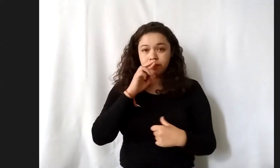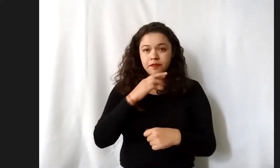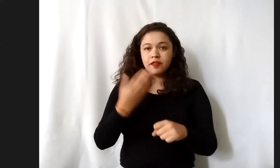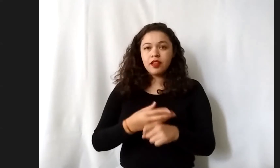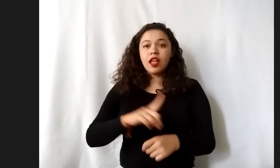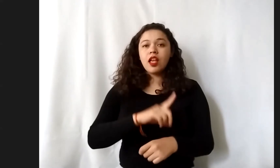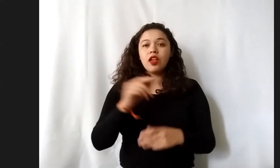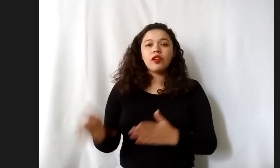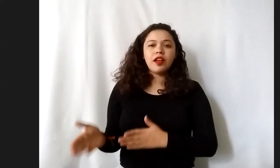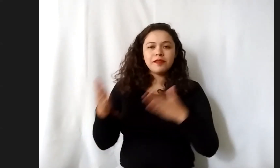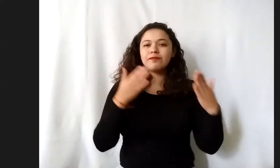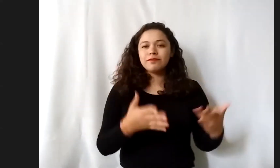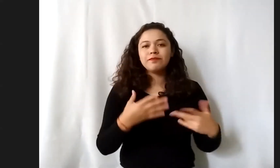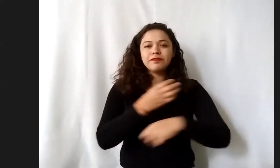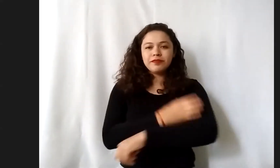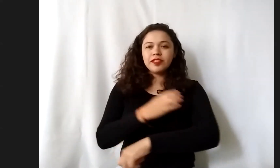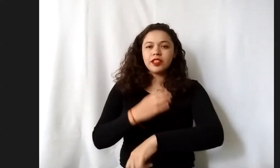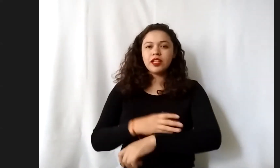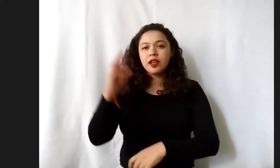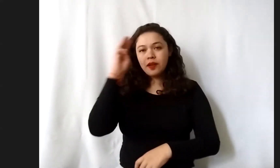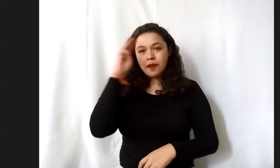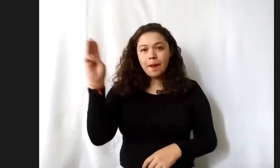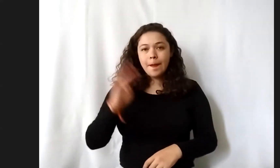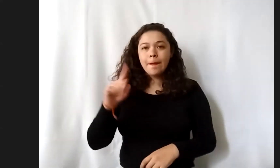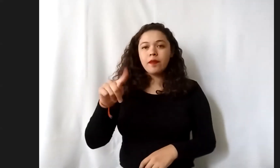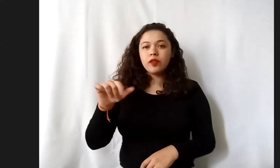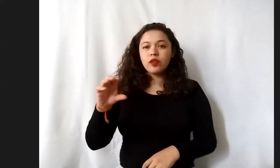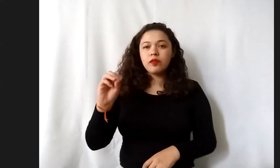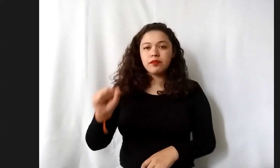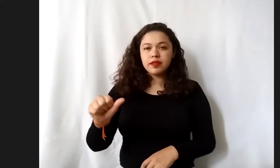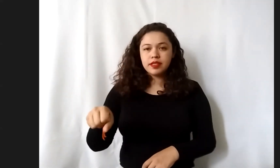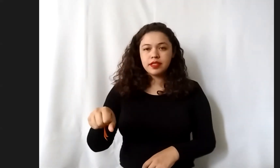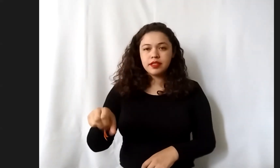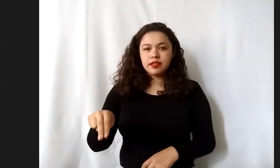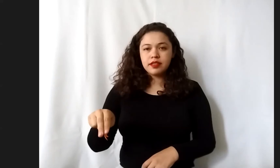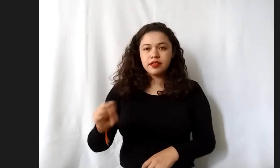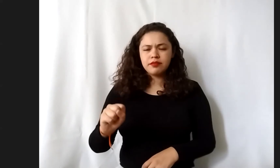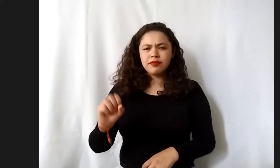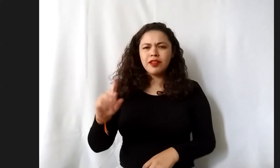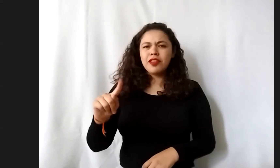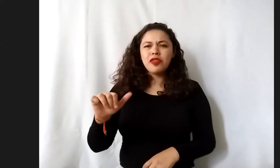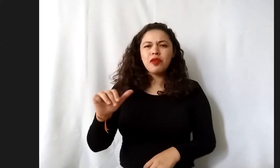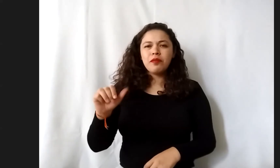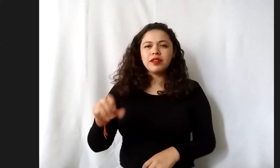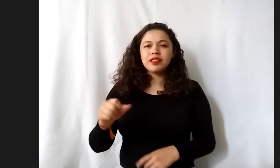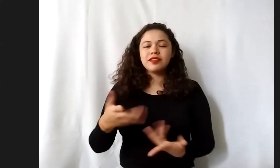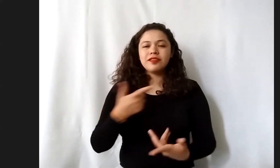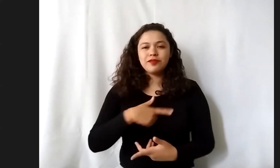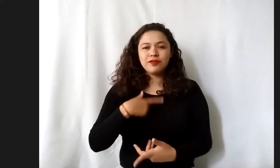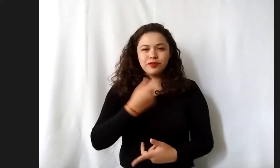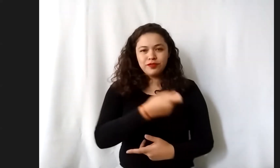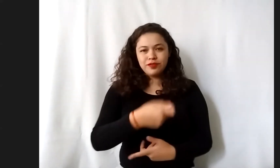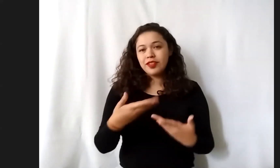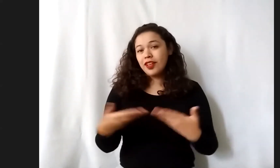nos acompañará el maestro Tomás. Maestra Elia Lázaro, un gusto saludarla y que nos